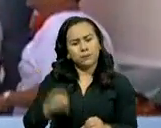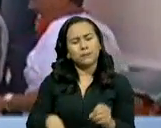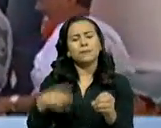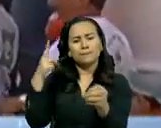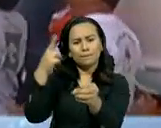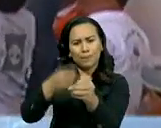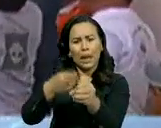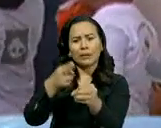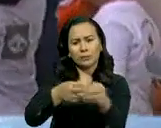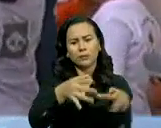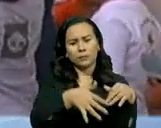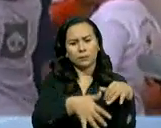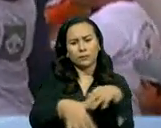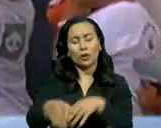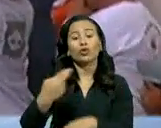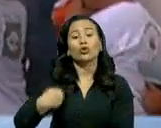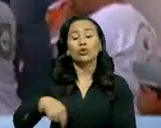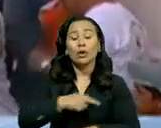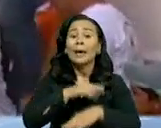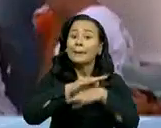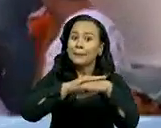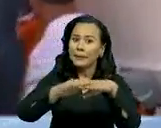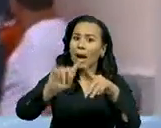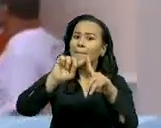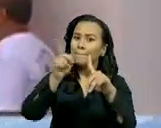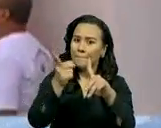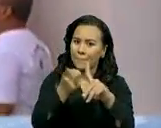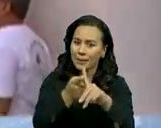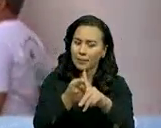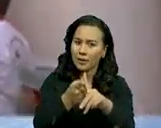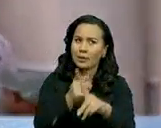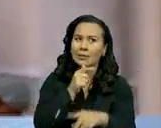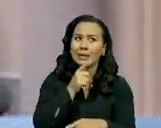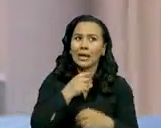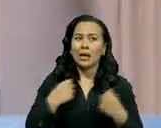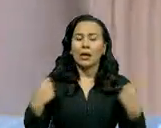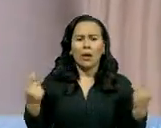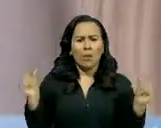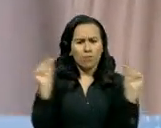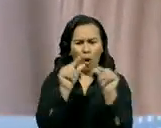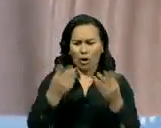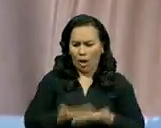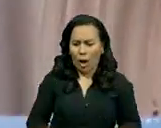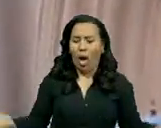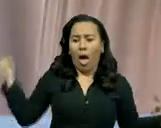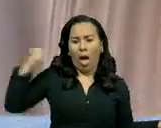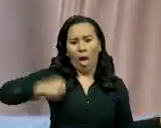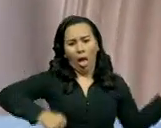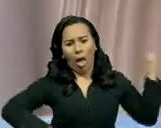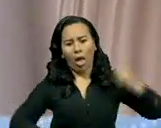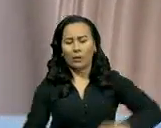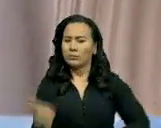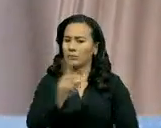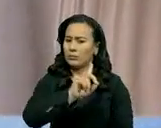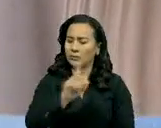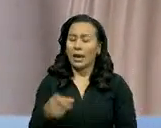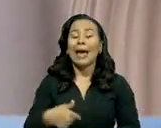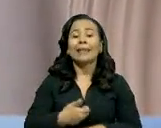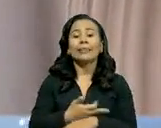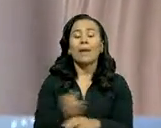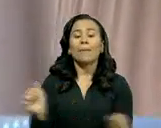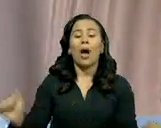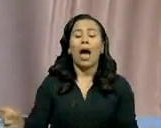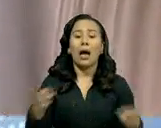esta procesión. Los invitamos primero a que sean ligeros de equipaje. Segundo, aunque estemos en tiempo de ayuno y